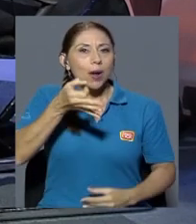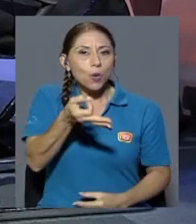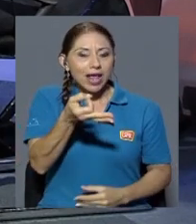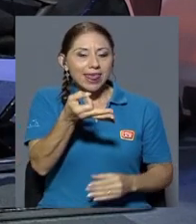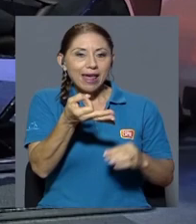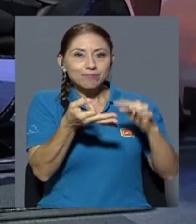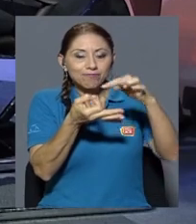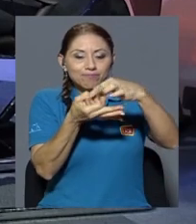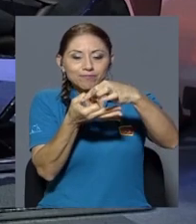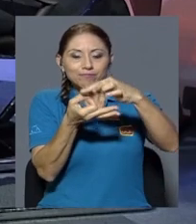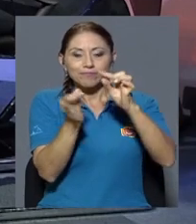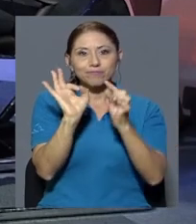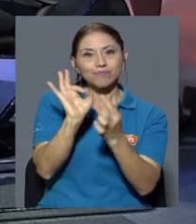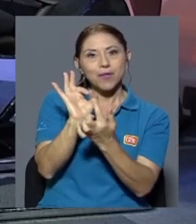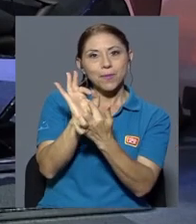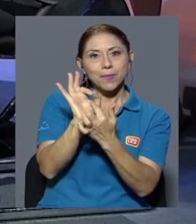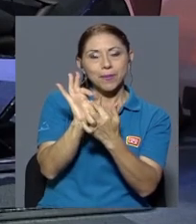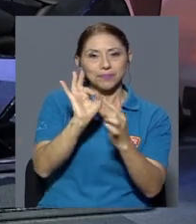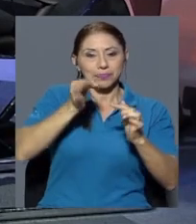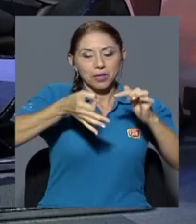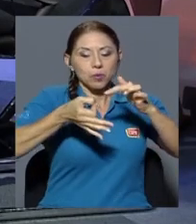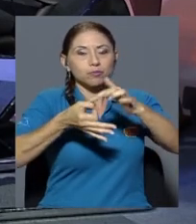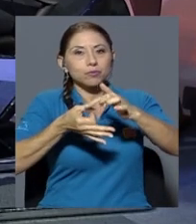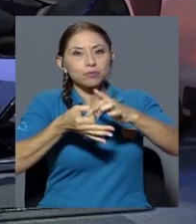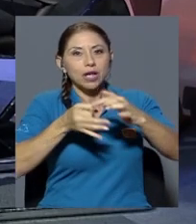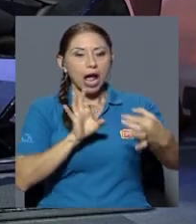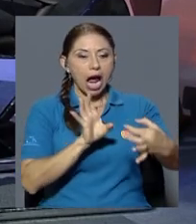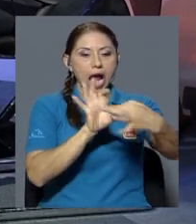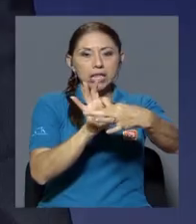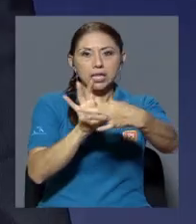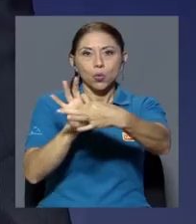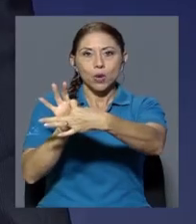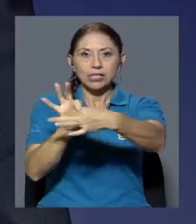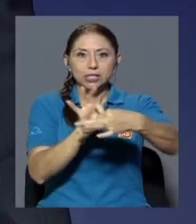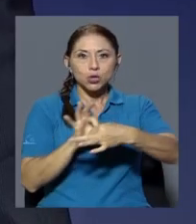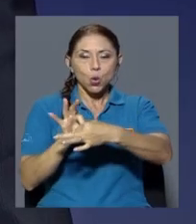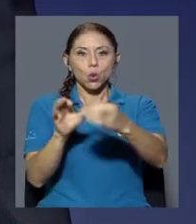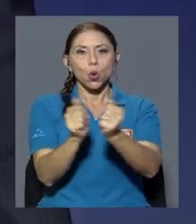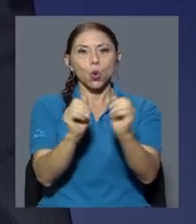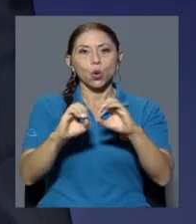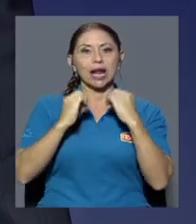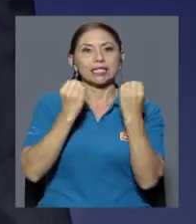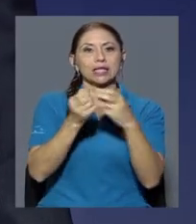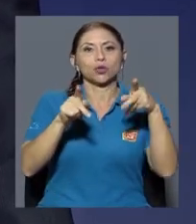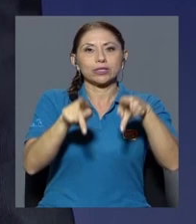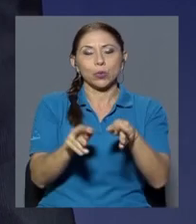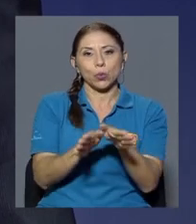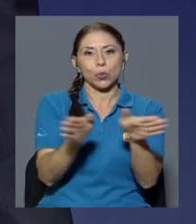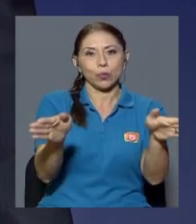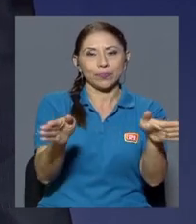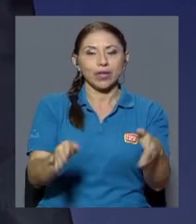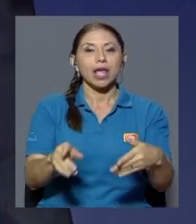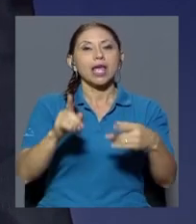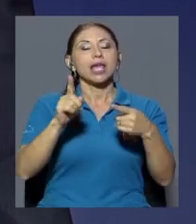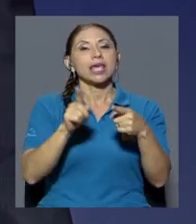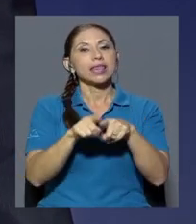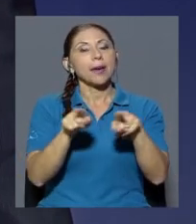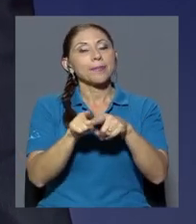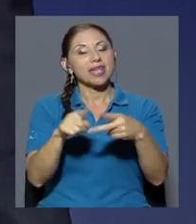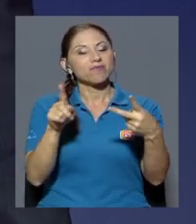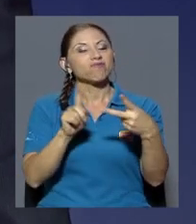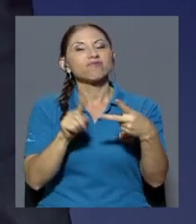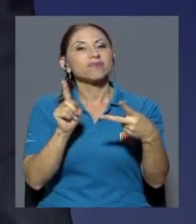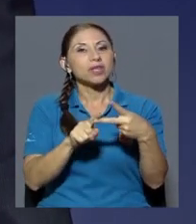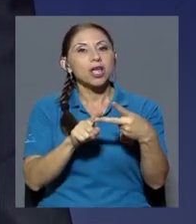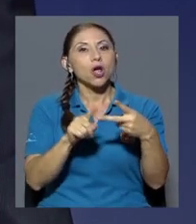por un lado la articulación con las organizaciones de sociedad civil que ven estos temas y por otro lado también la